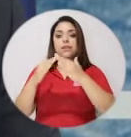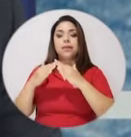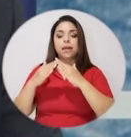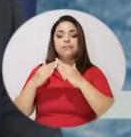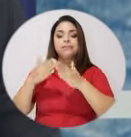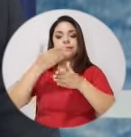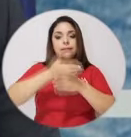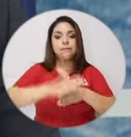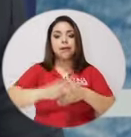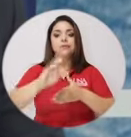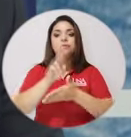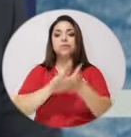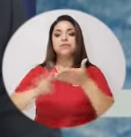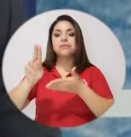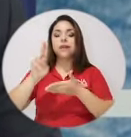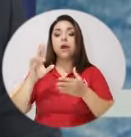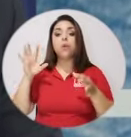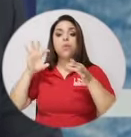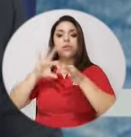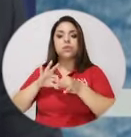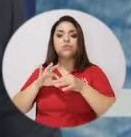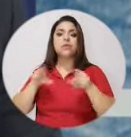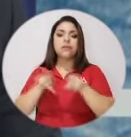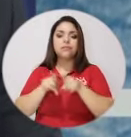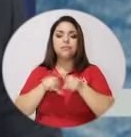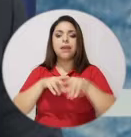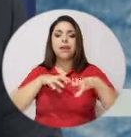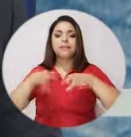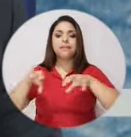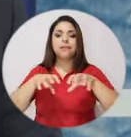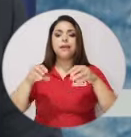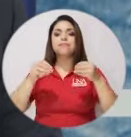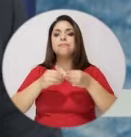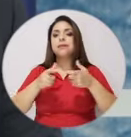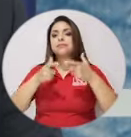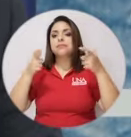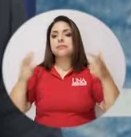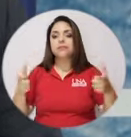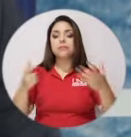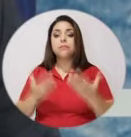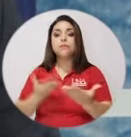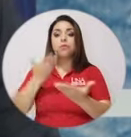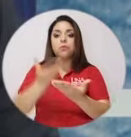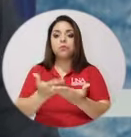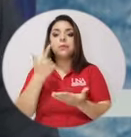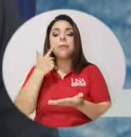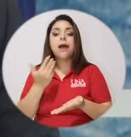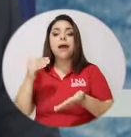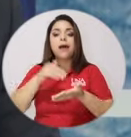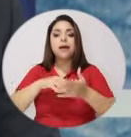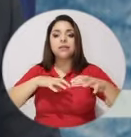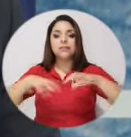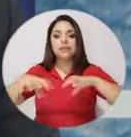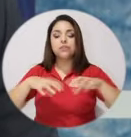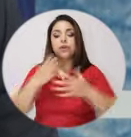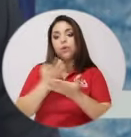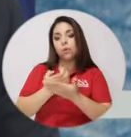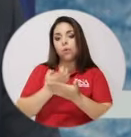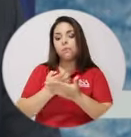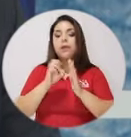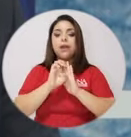universidad, unido por supuesto que a un conjunto también de actividades más amplias, propuestas para la reactivación